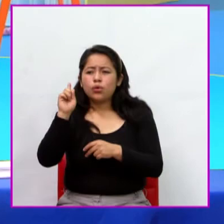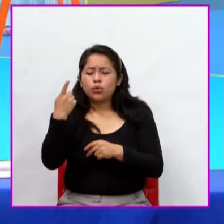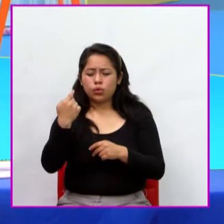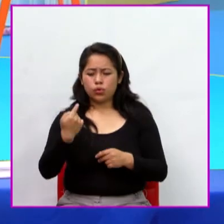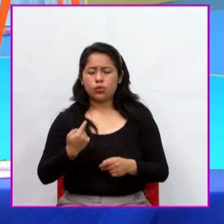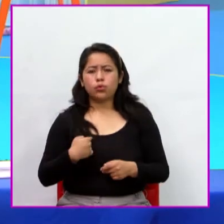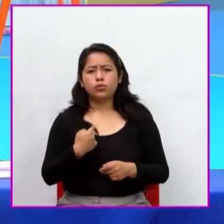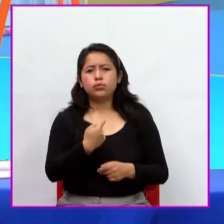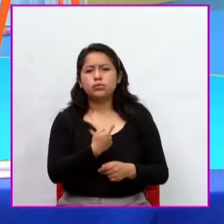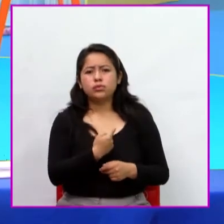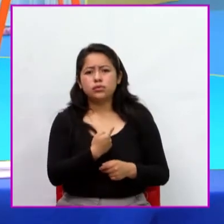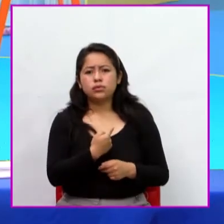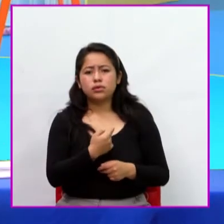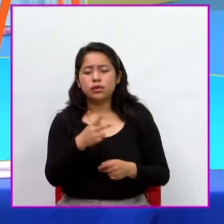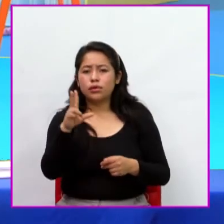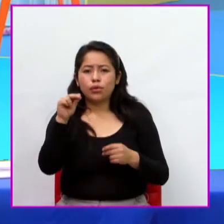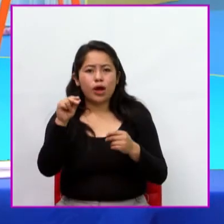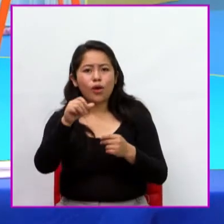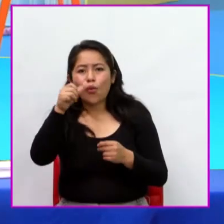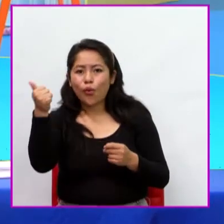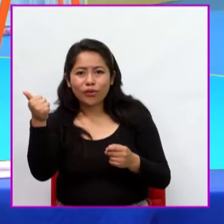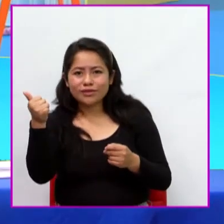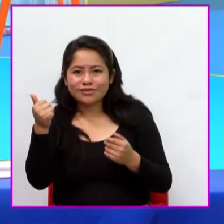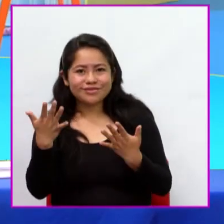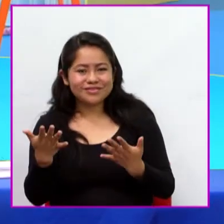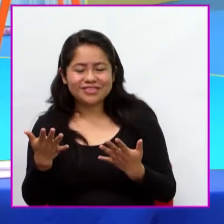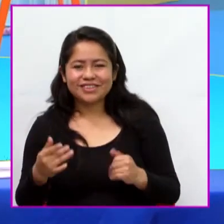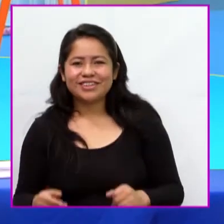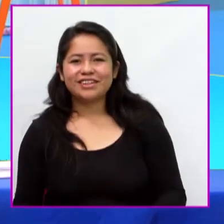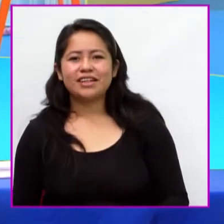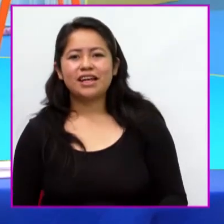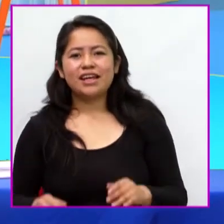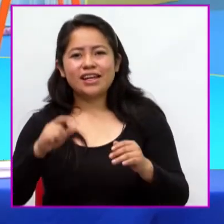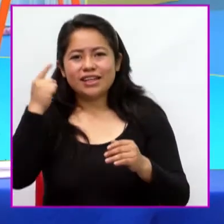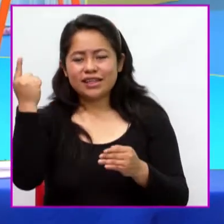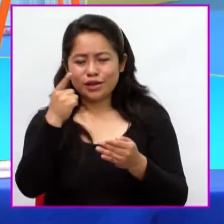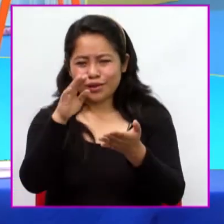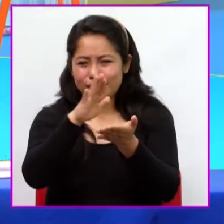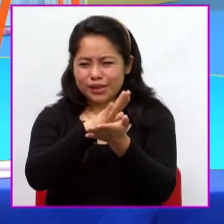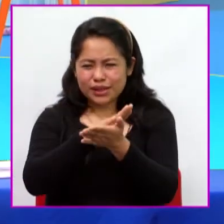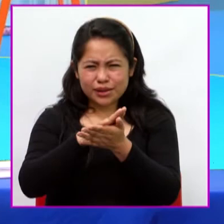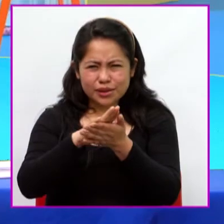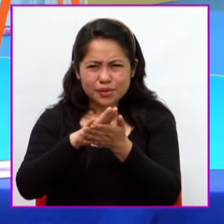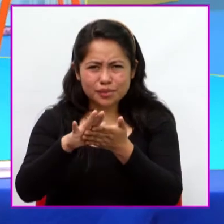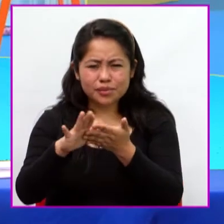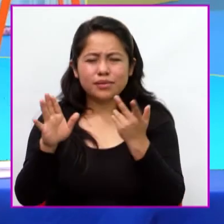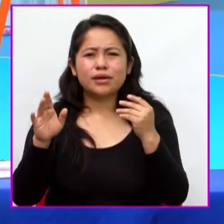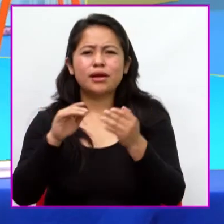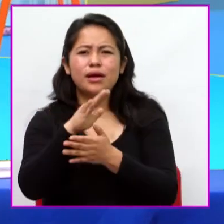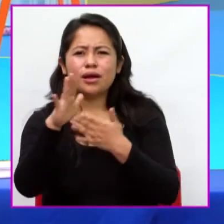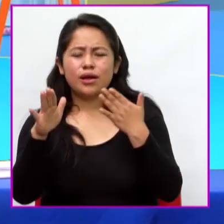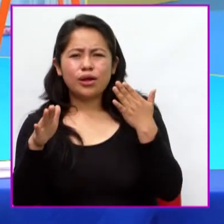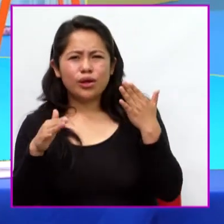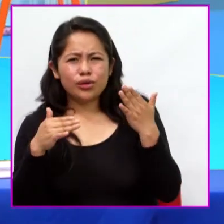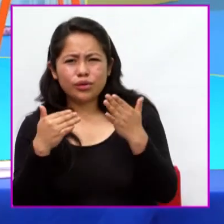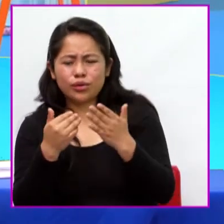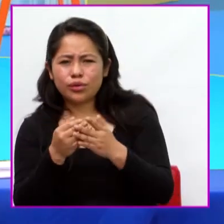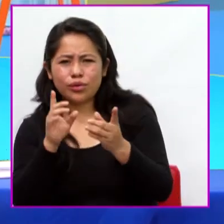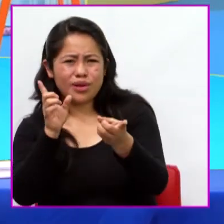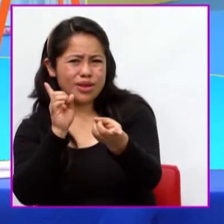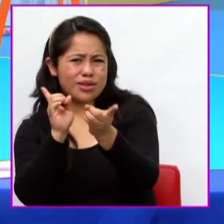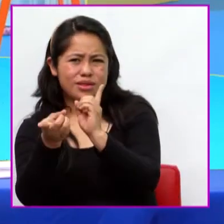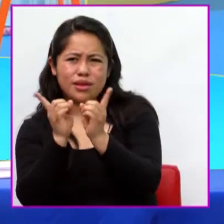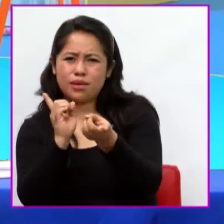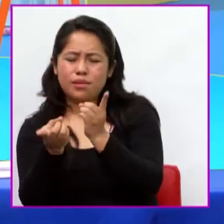cuidarlos? Con buena alimentación y bastante higiene. Deporte. Hagamos deporte, salgamos al aire libre a respirar